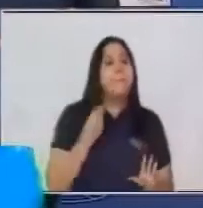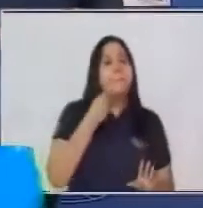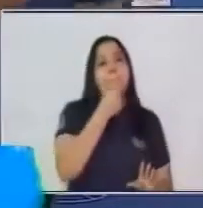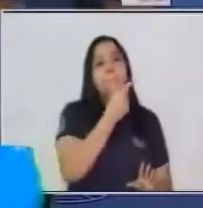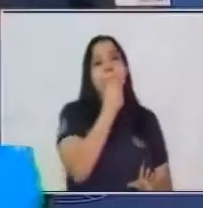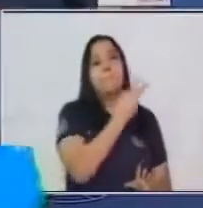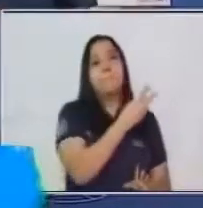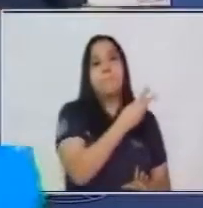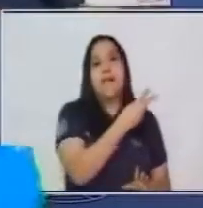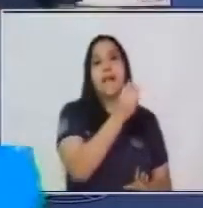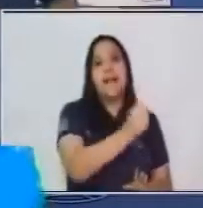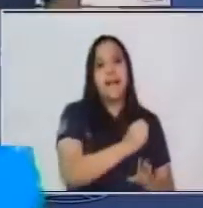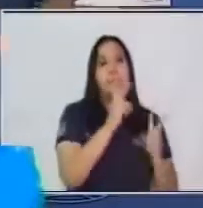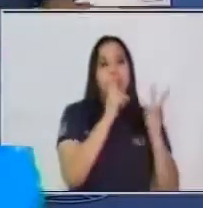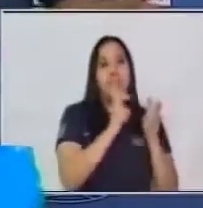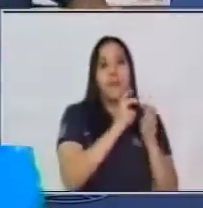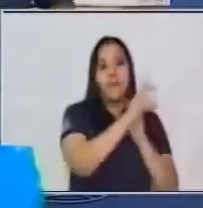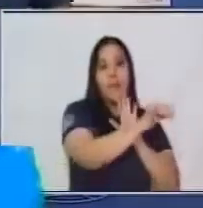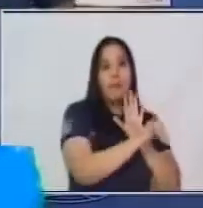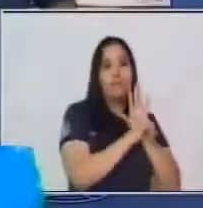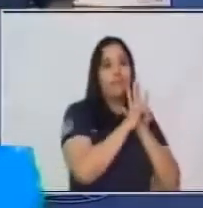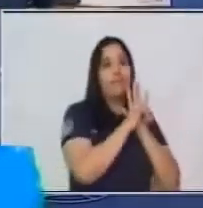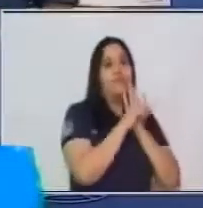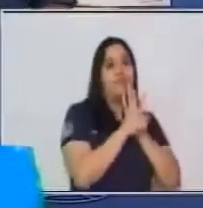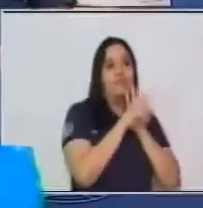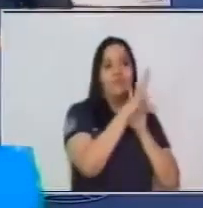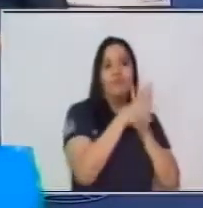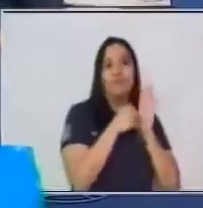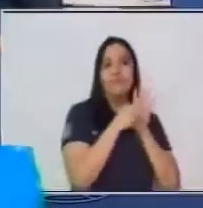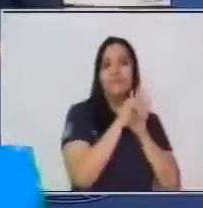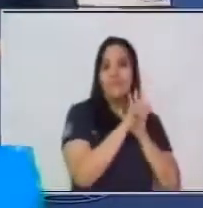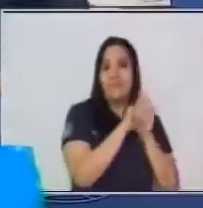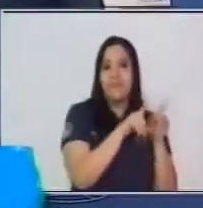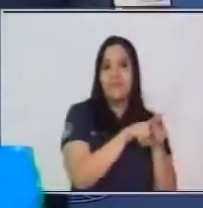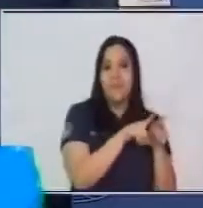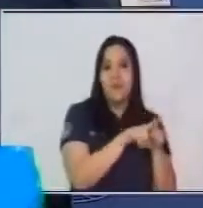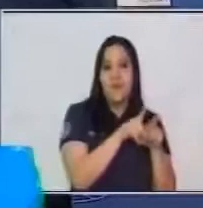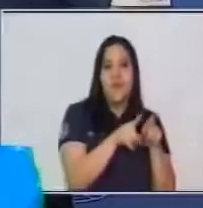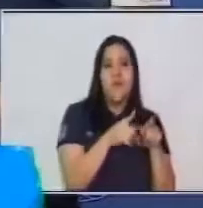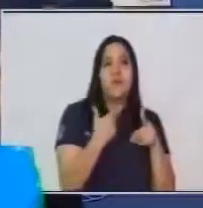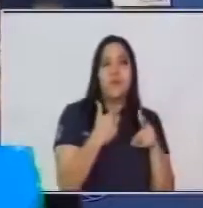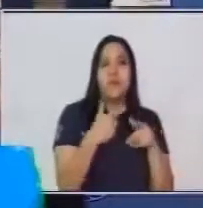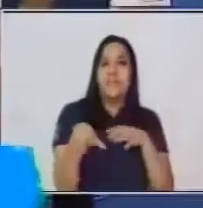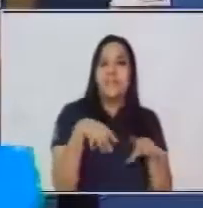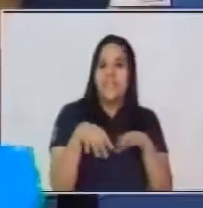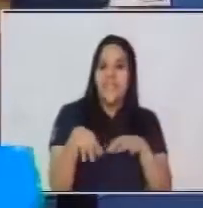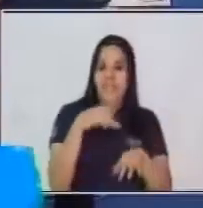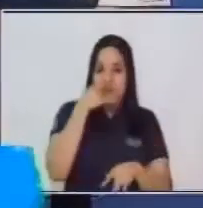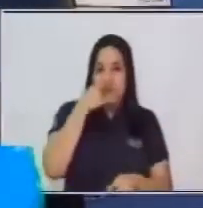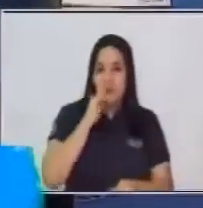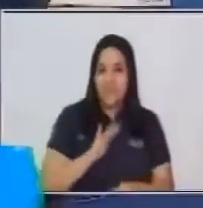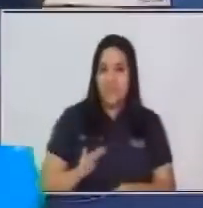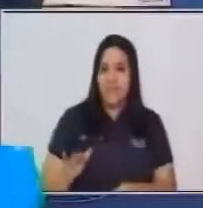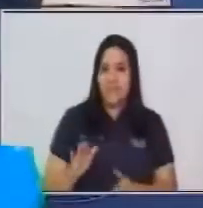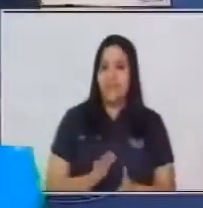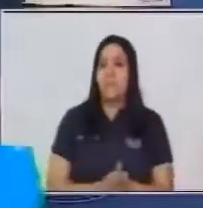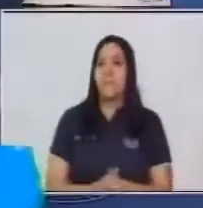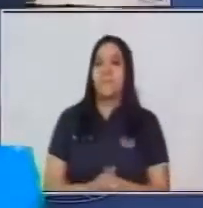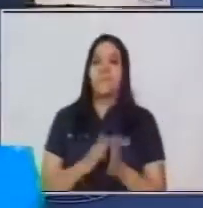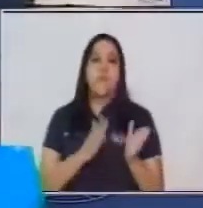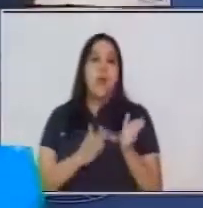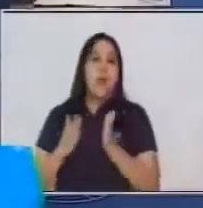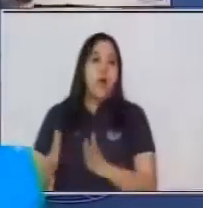tratan esos temas. Temas de niños, temas que suceden cuando somos niños. Ahora, ¿cuáles son